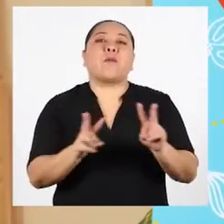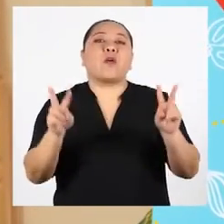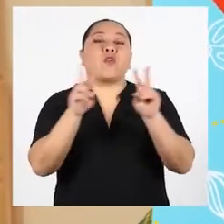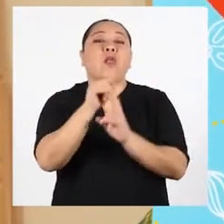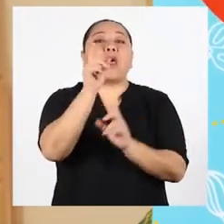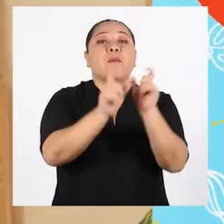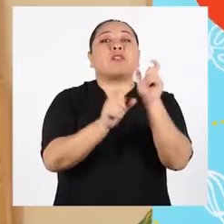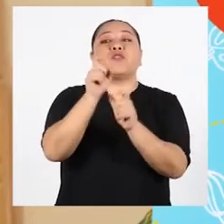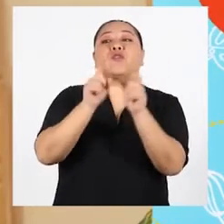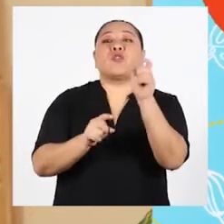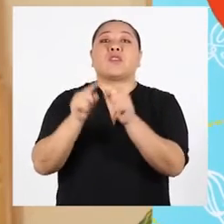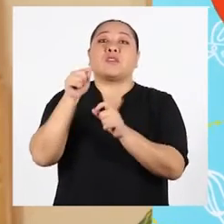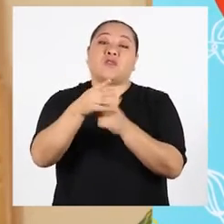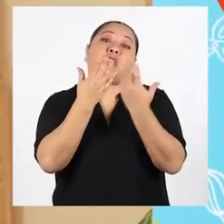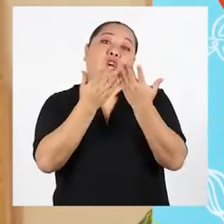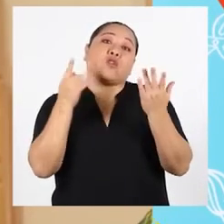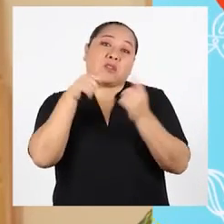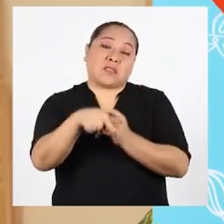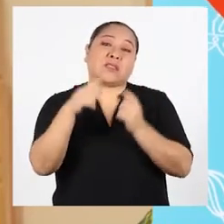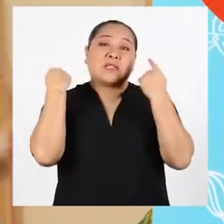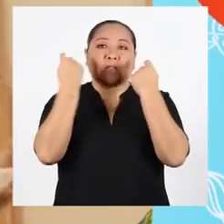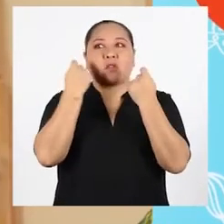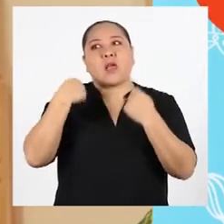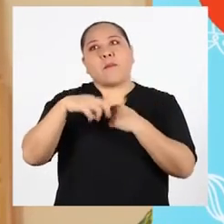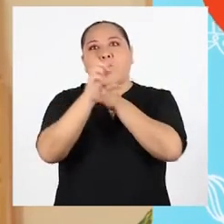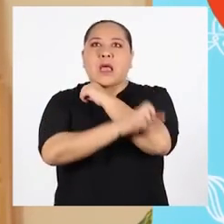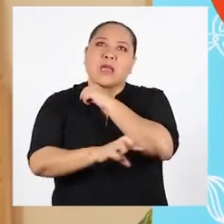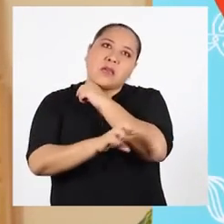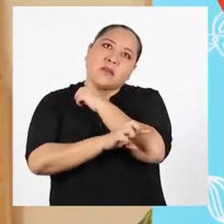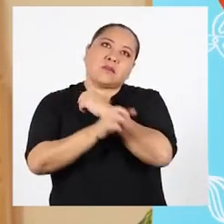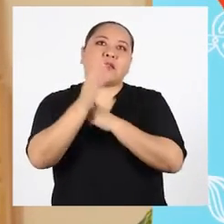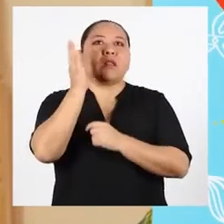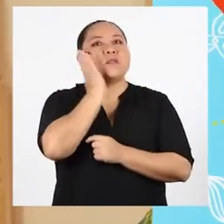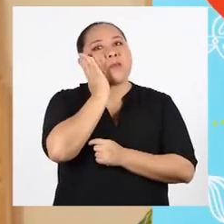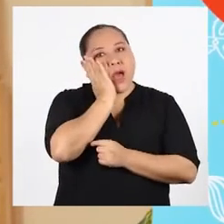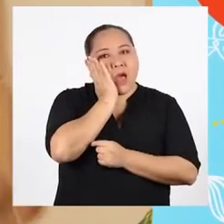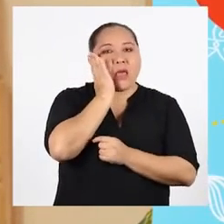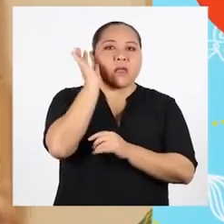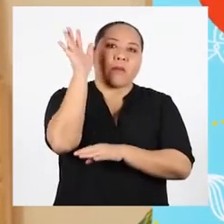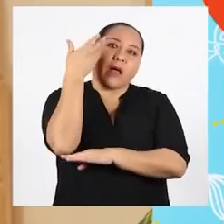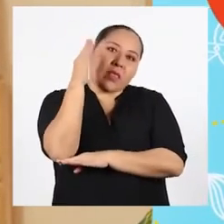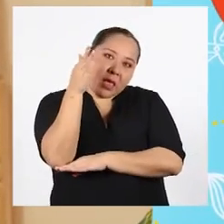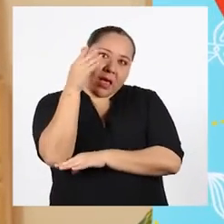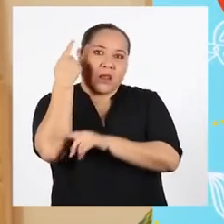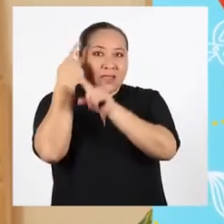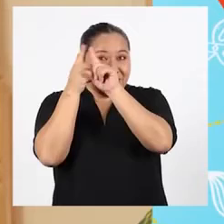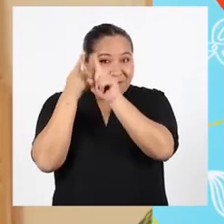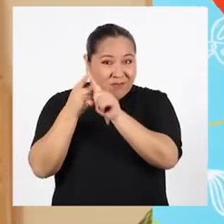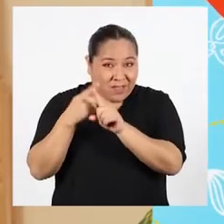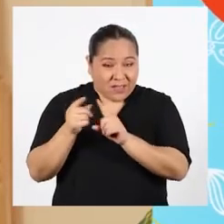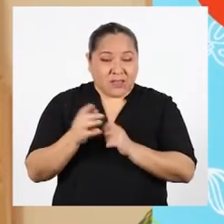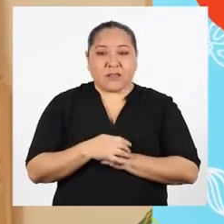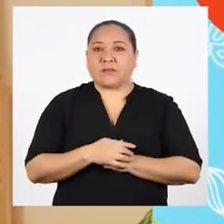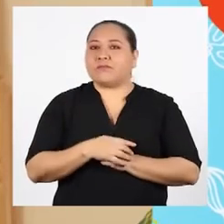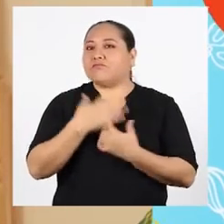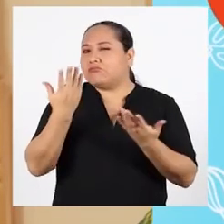a los protagonistas de la celebración: el país, las madres, la bandera,